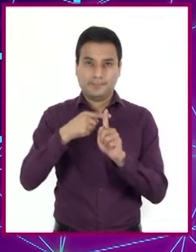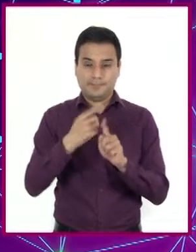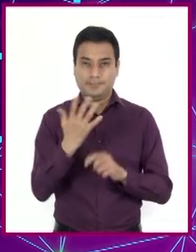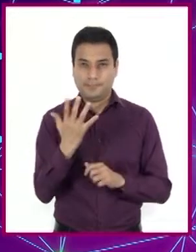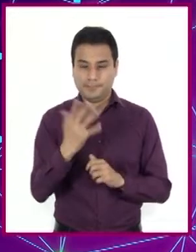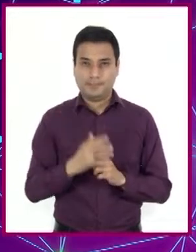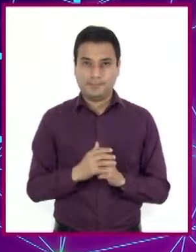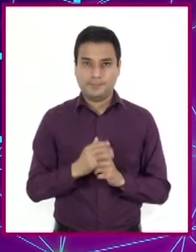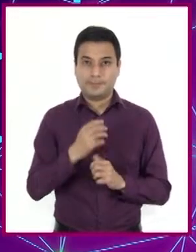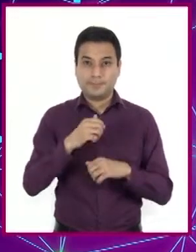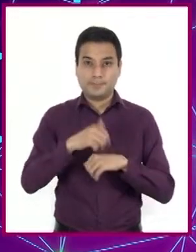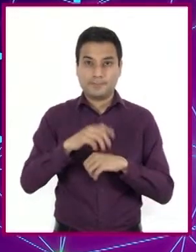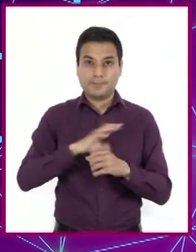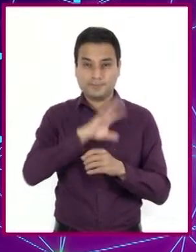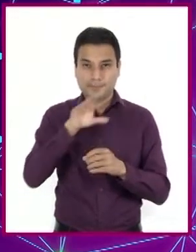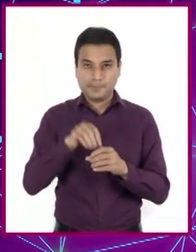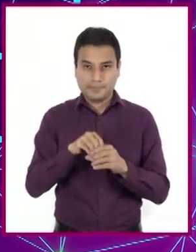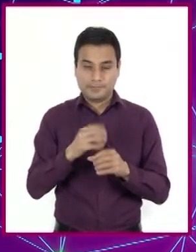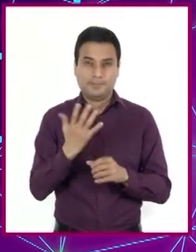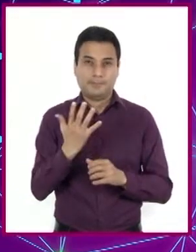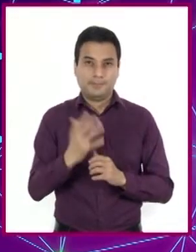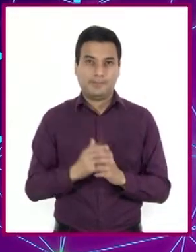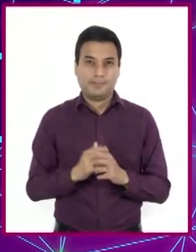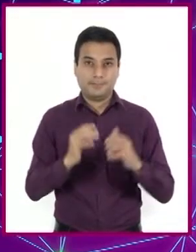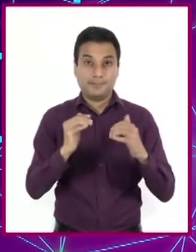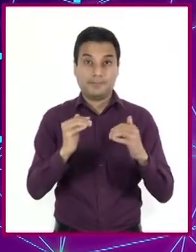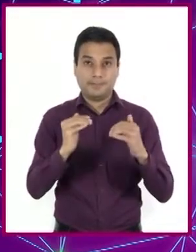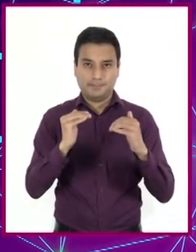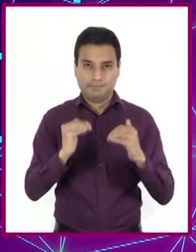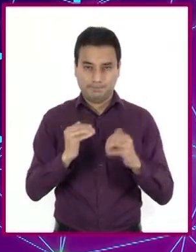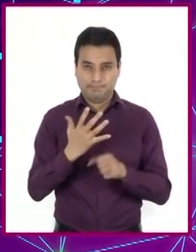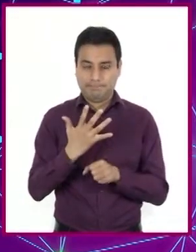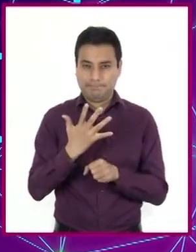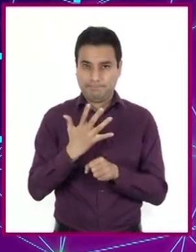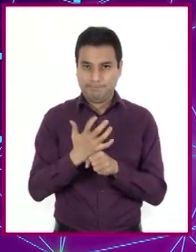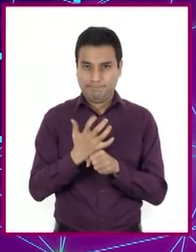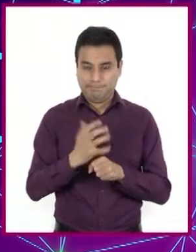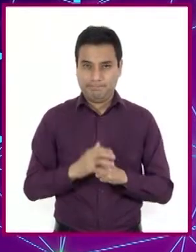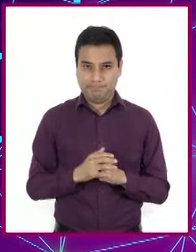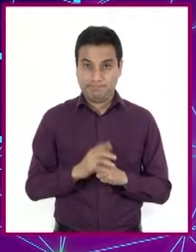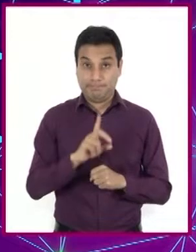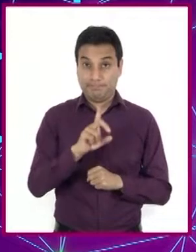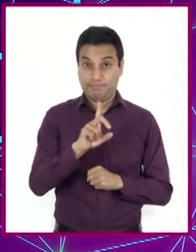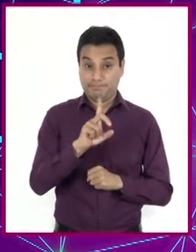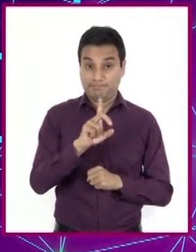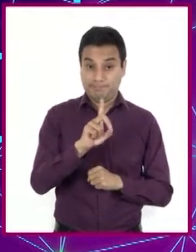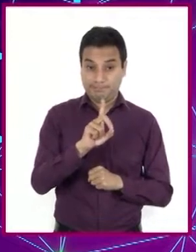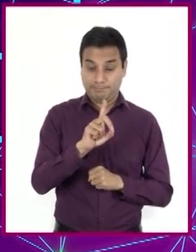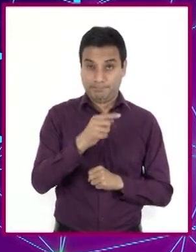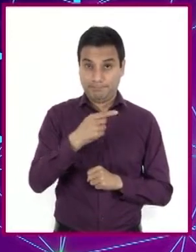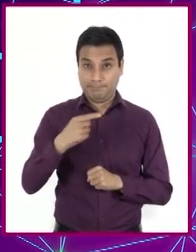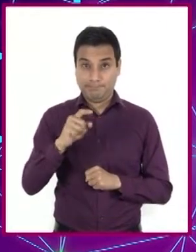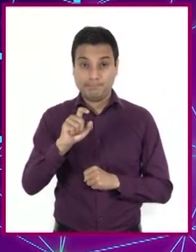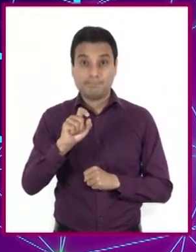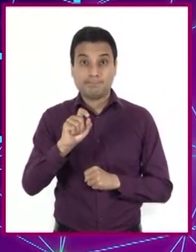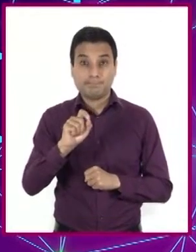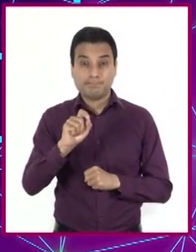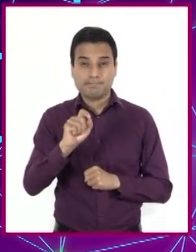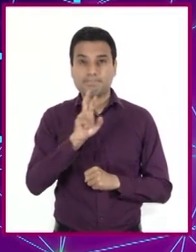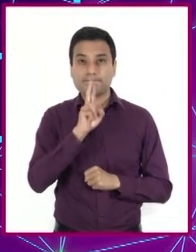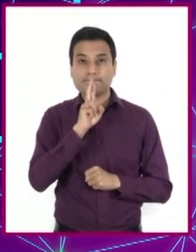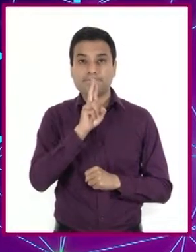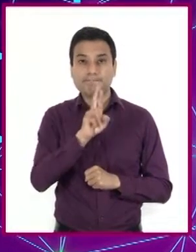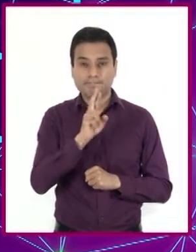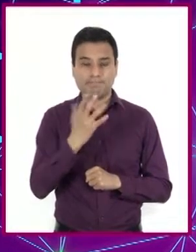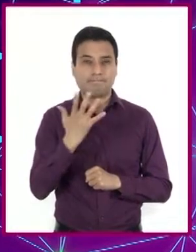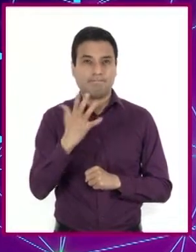valor absoluto es 5. En el quinto valor, es igual a 30 menos 20. El resultado es 10 positivo